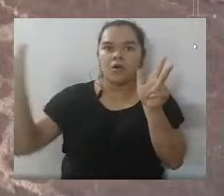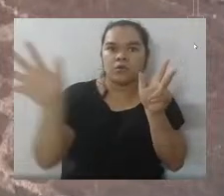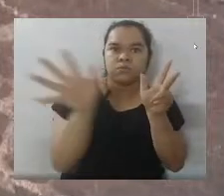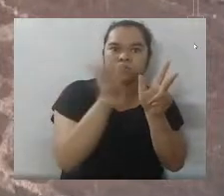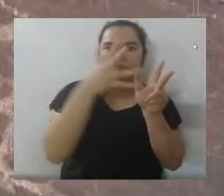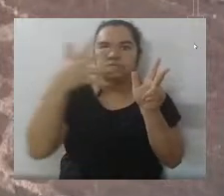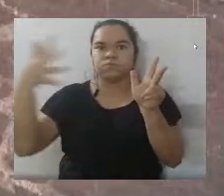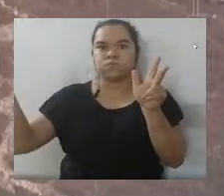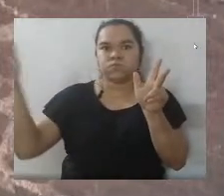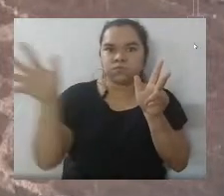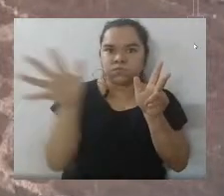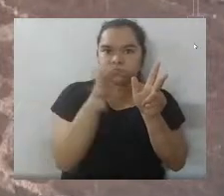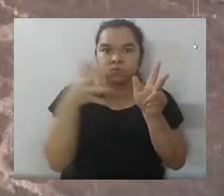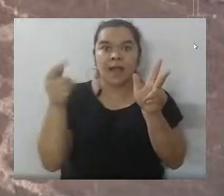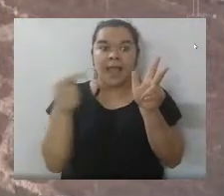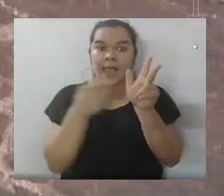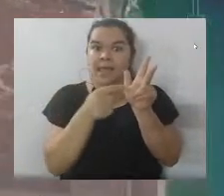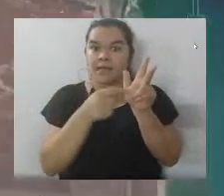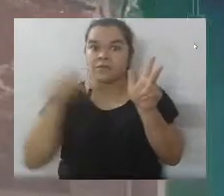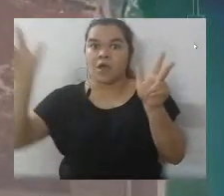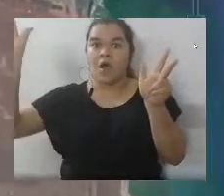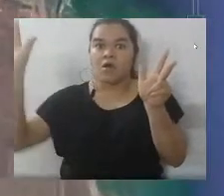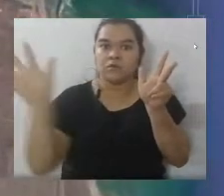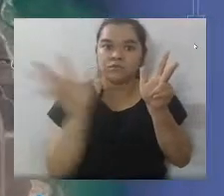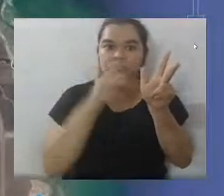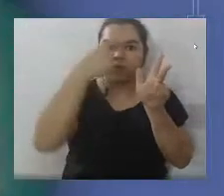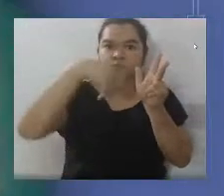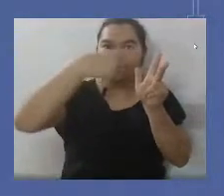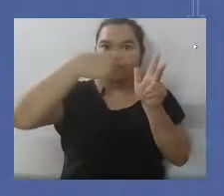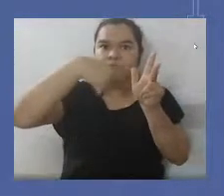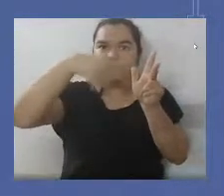energía cinética del movimiento del viento en energía eléctrica.